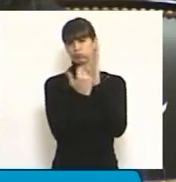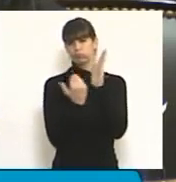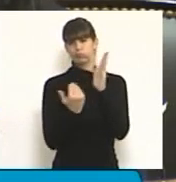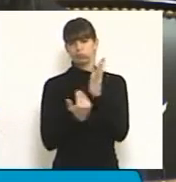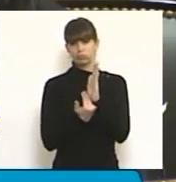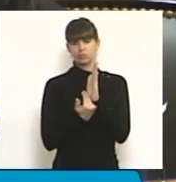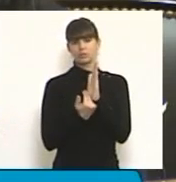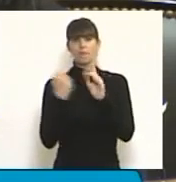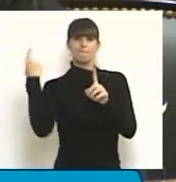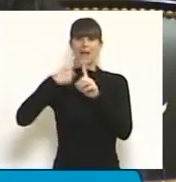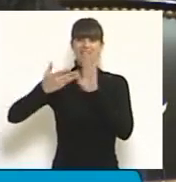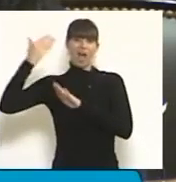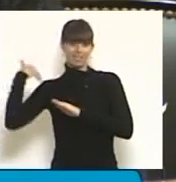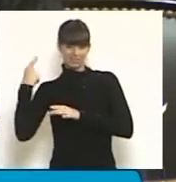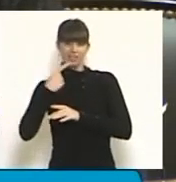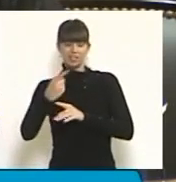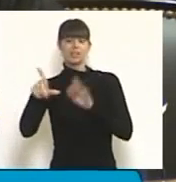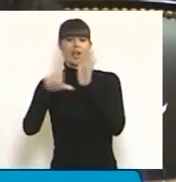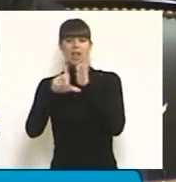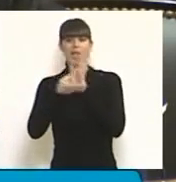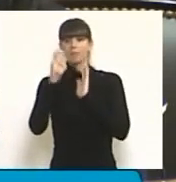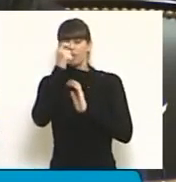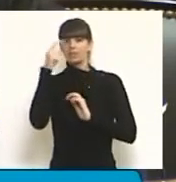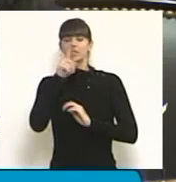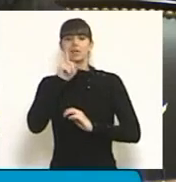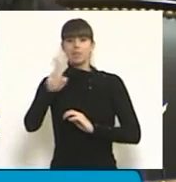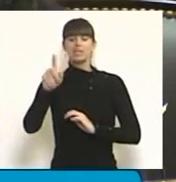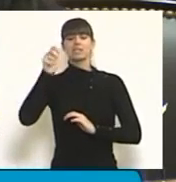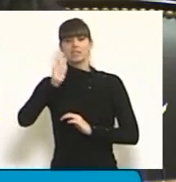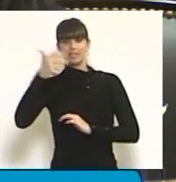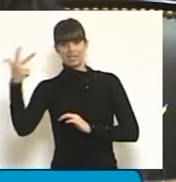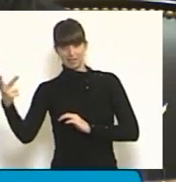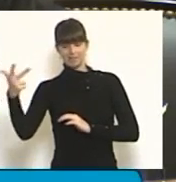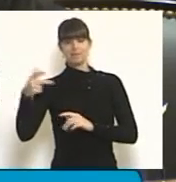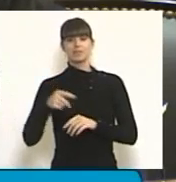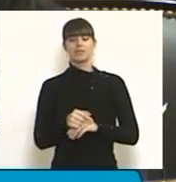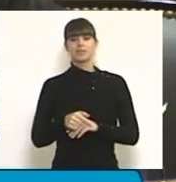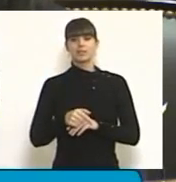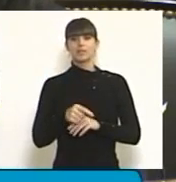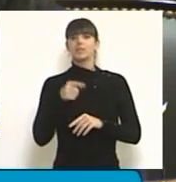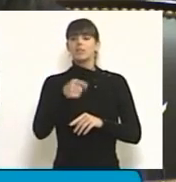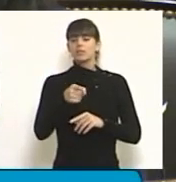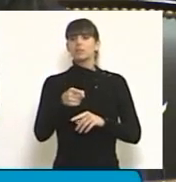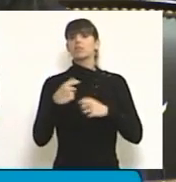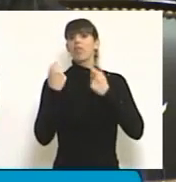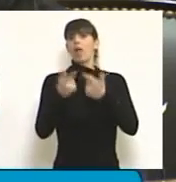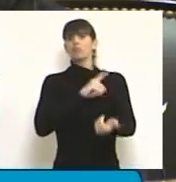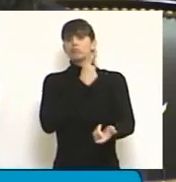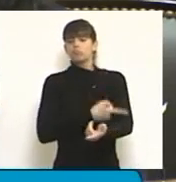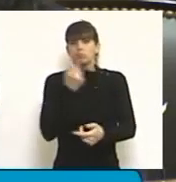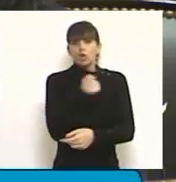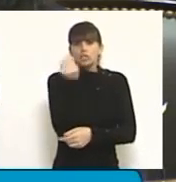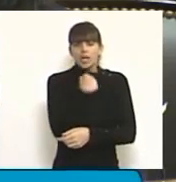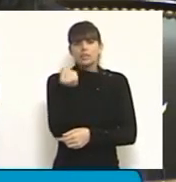las ya asignadas en la Ley 27.063. La convierten en un superorganismo